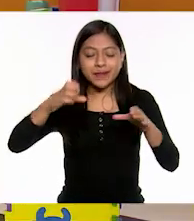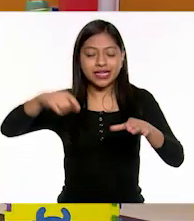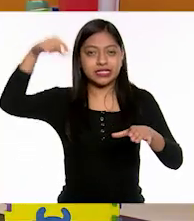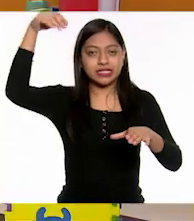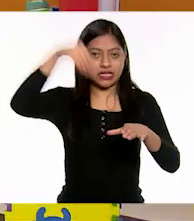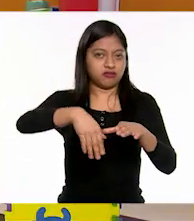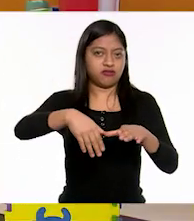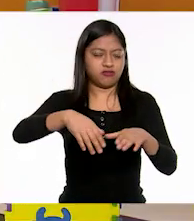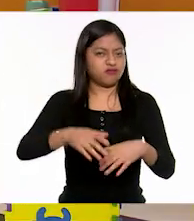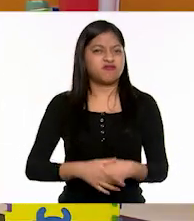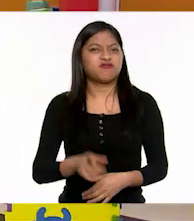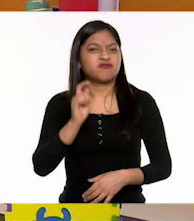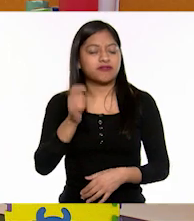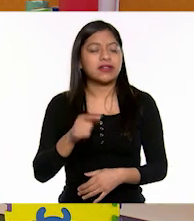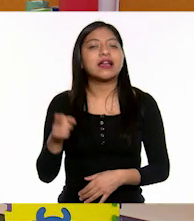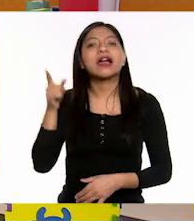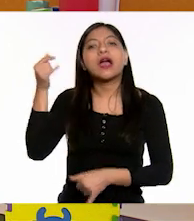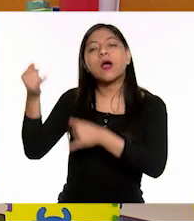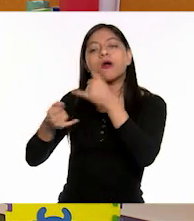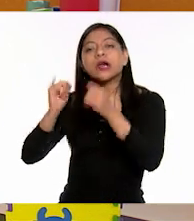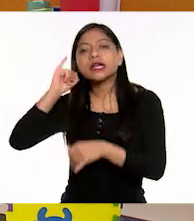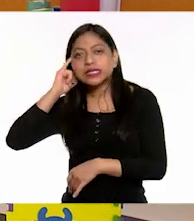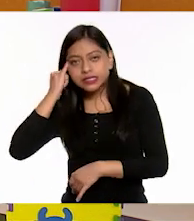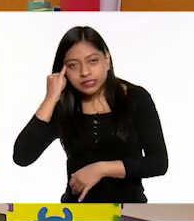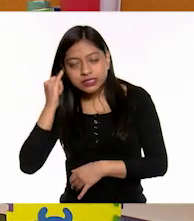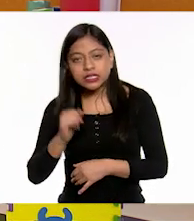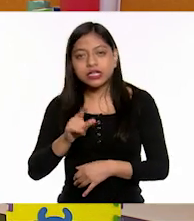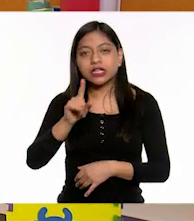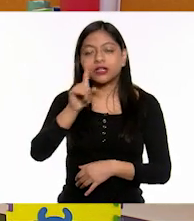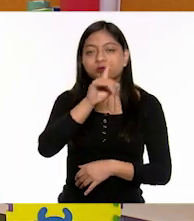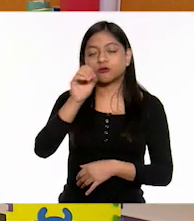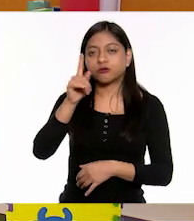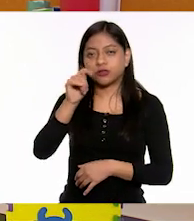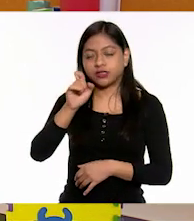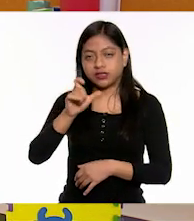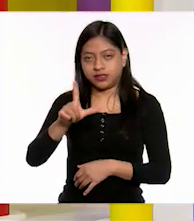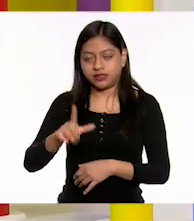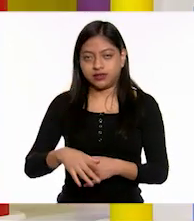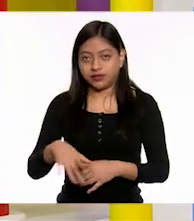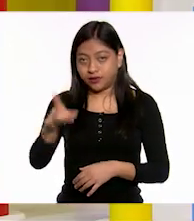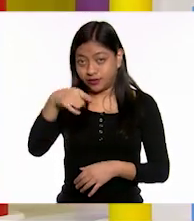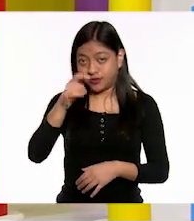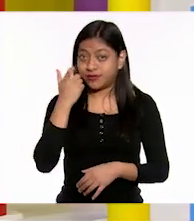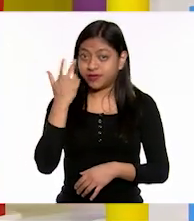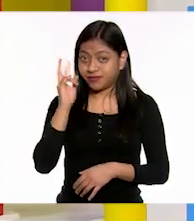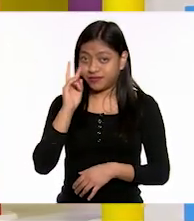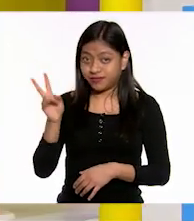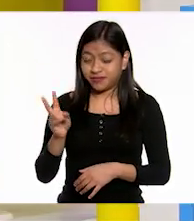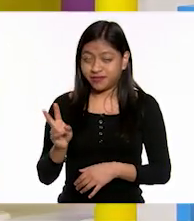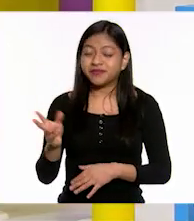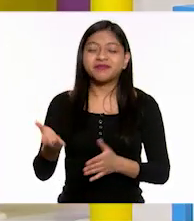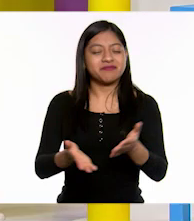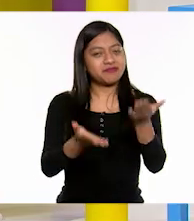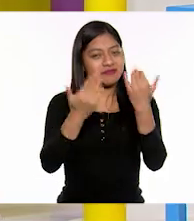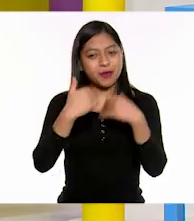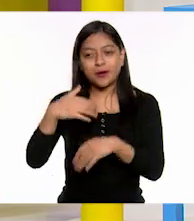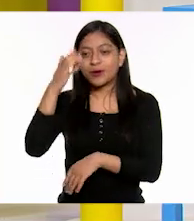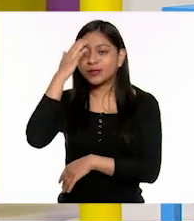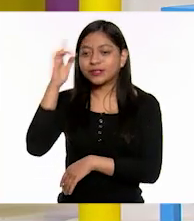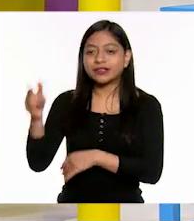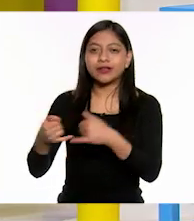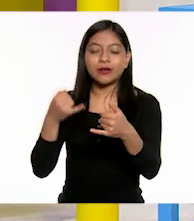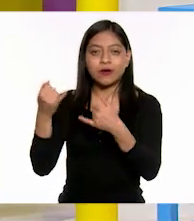hoyo y es de los pueblos indígenas tsotsiles qué te parece entonces vamos a conocer este juego